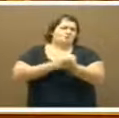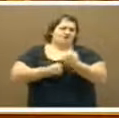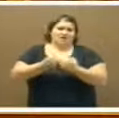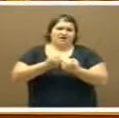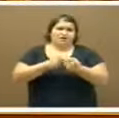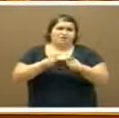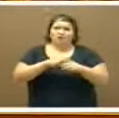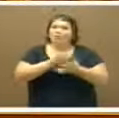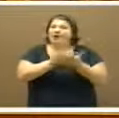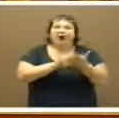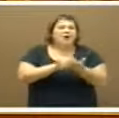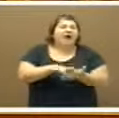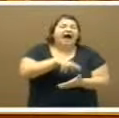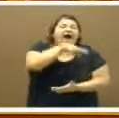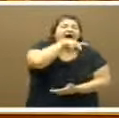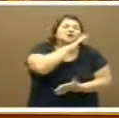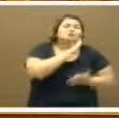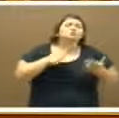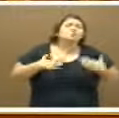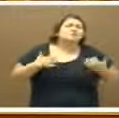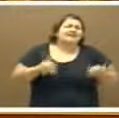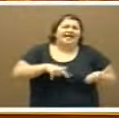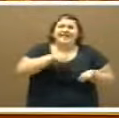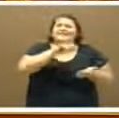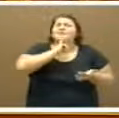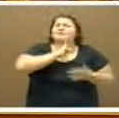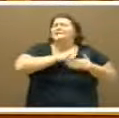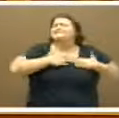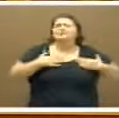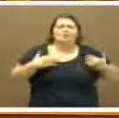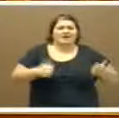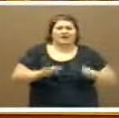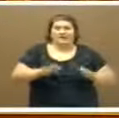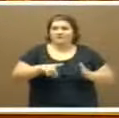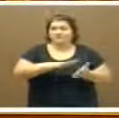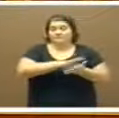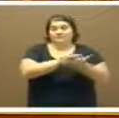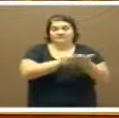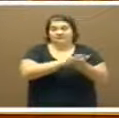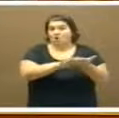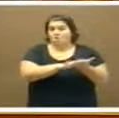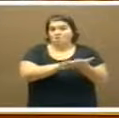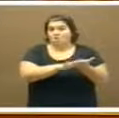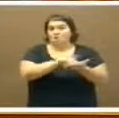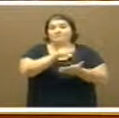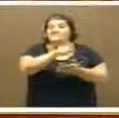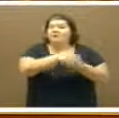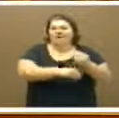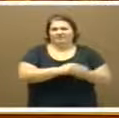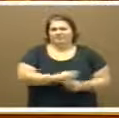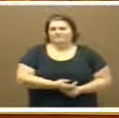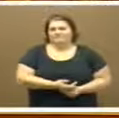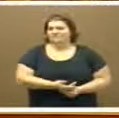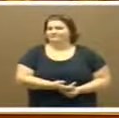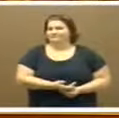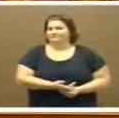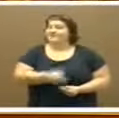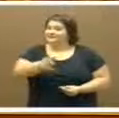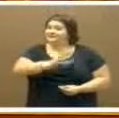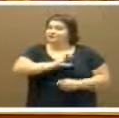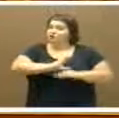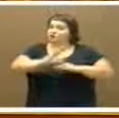en inglés o en extremeño allí, pero háganlo como quiera que sea, señor consejero. Porque ustedes, señor consejero, y esto también